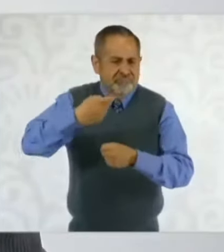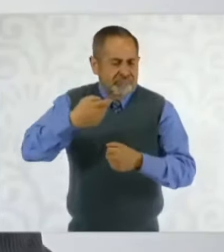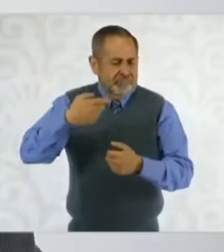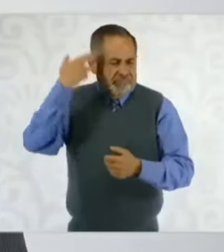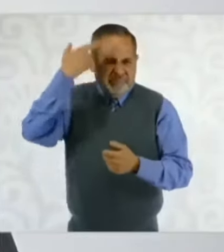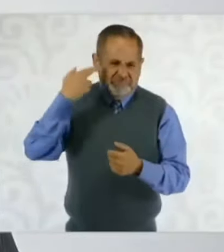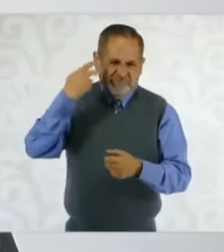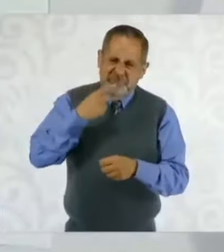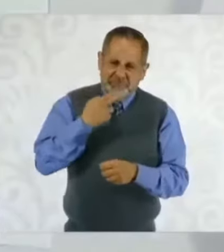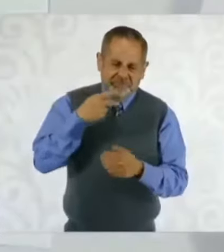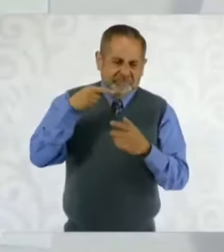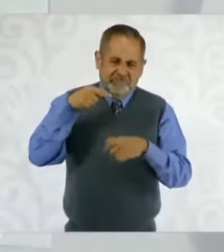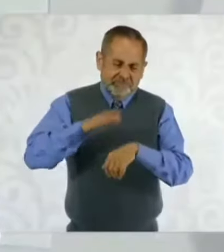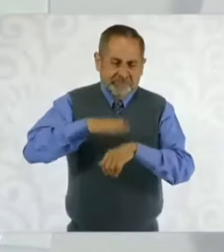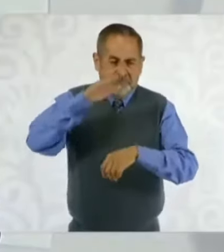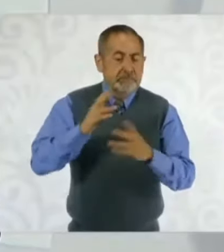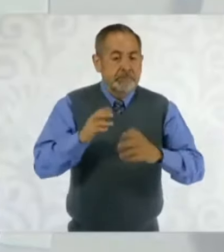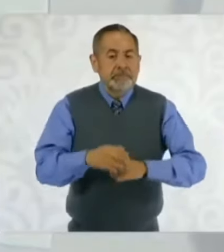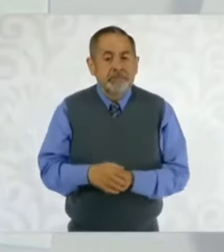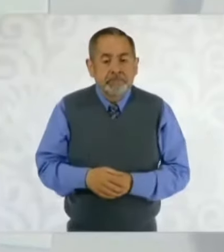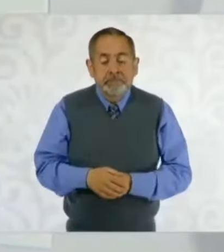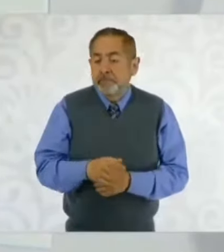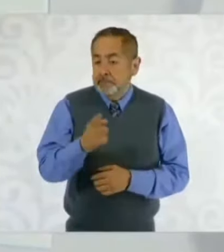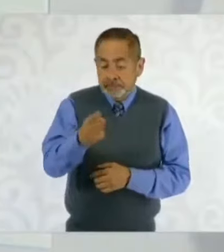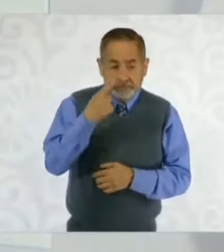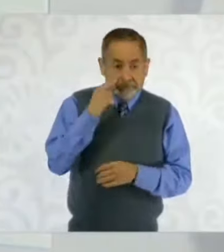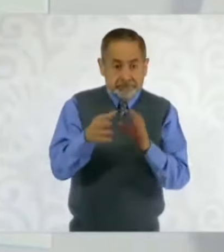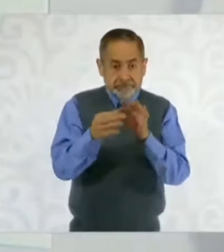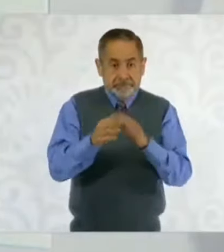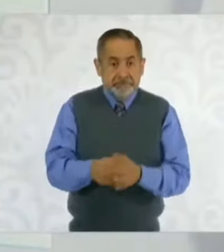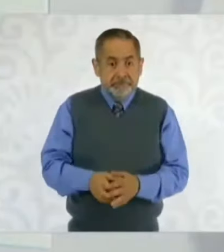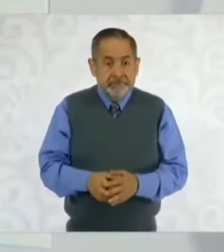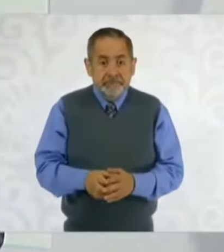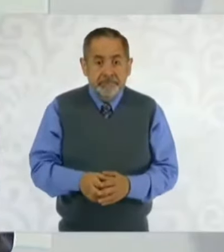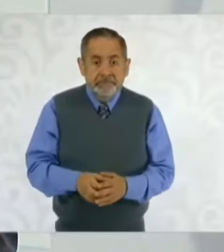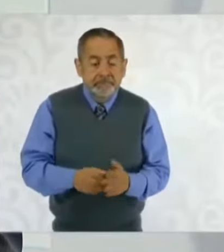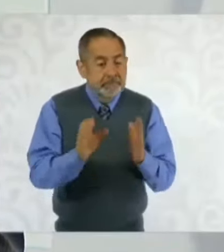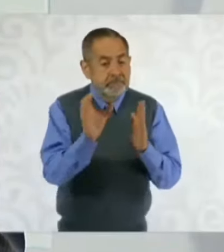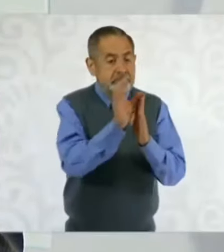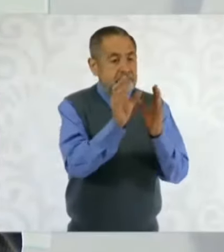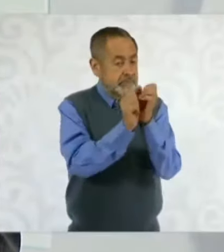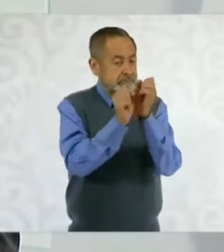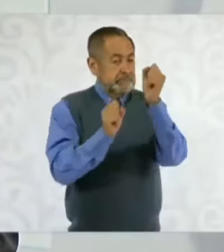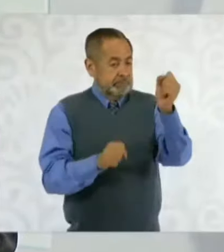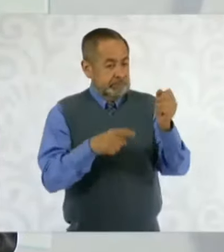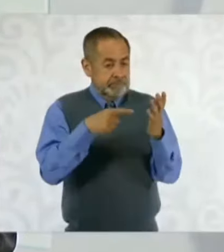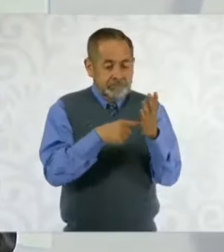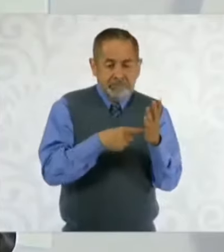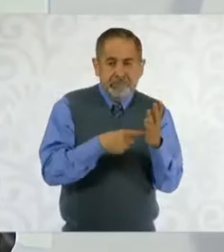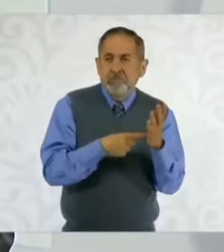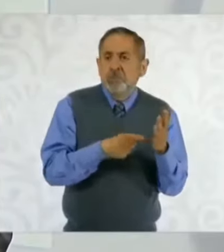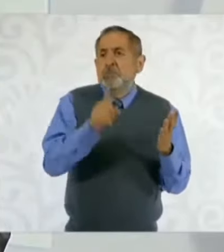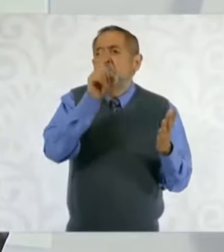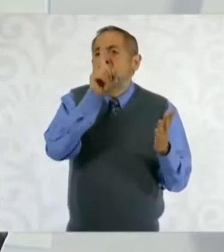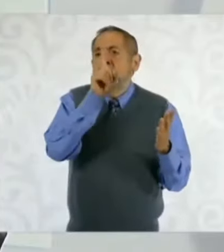bien, la Constitución no puede ser una Carta Magna inerte,